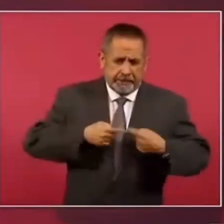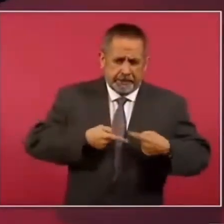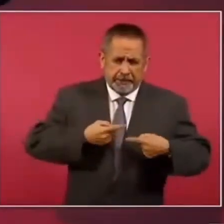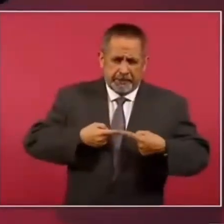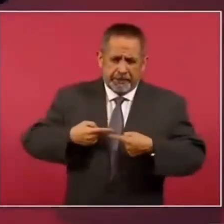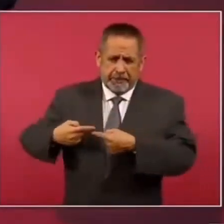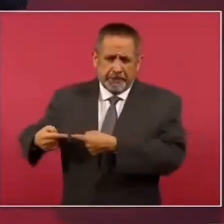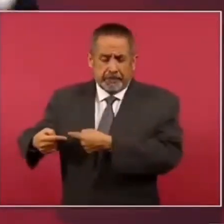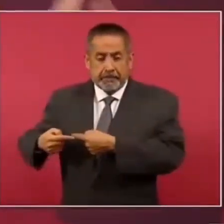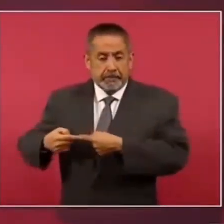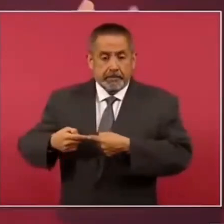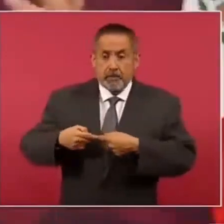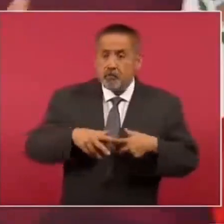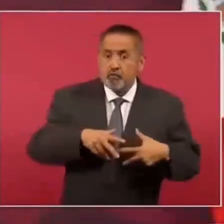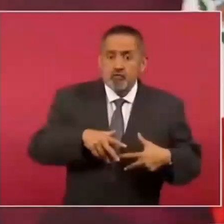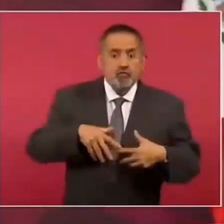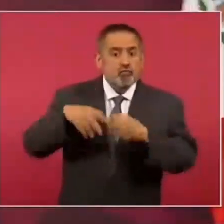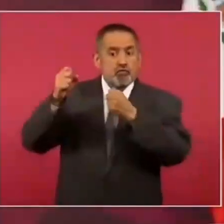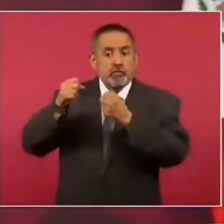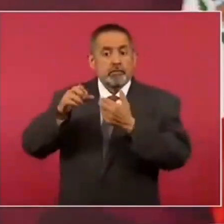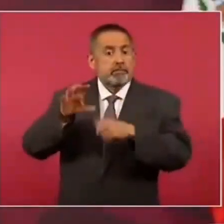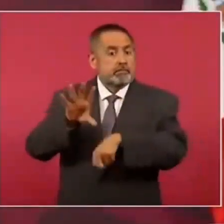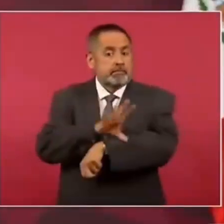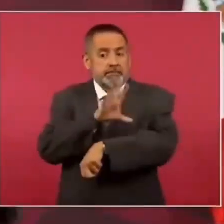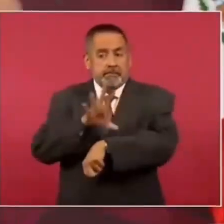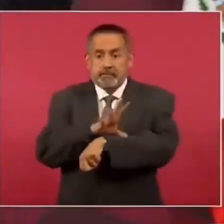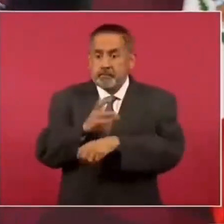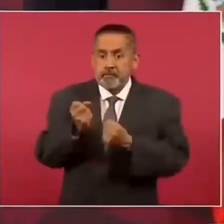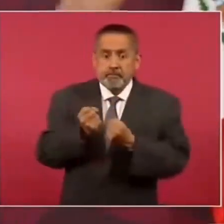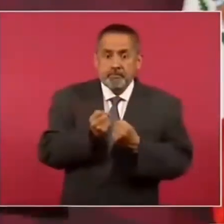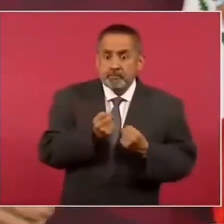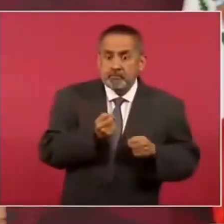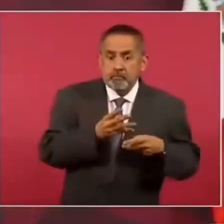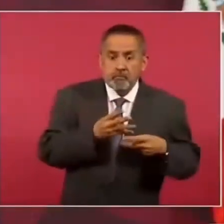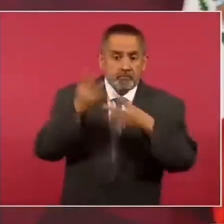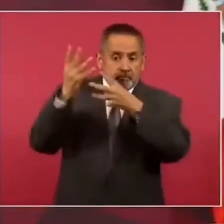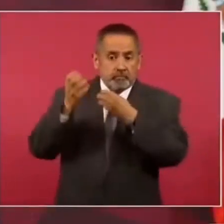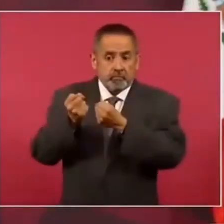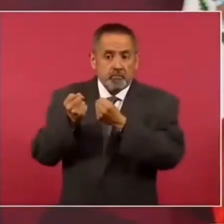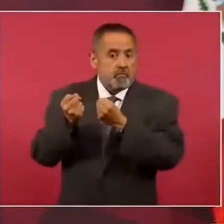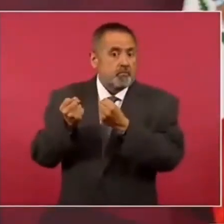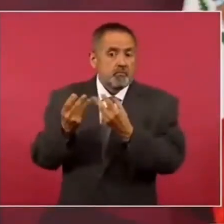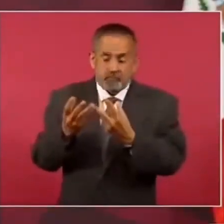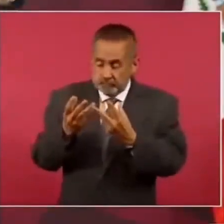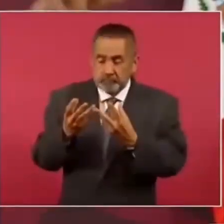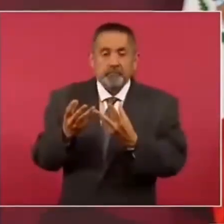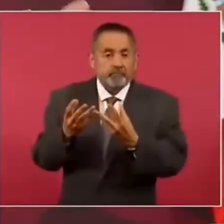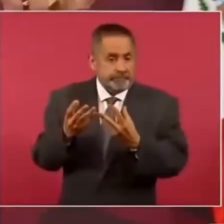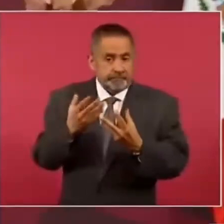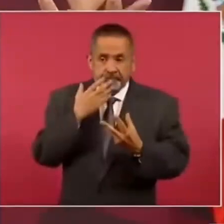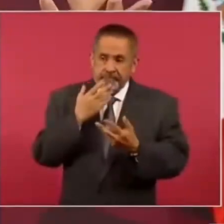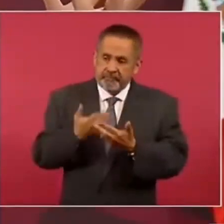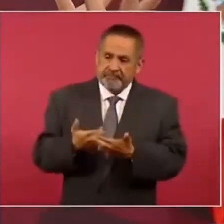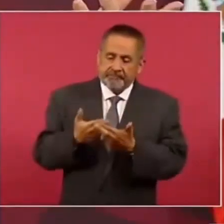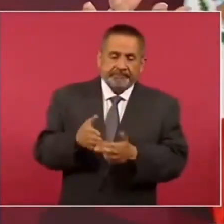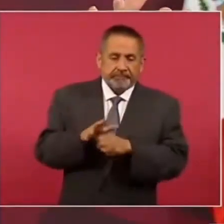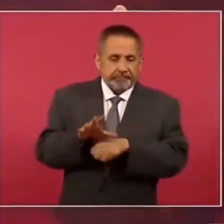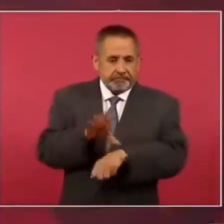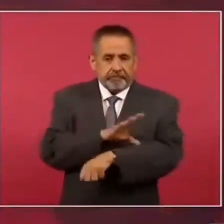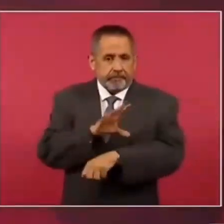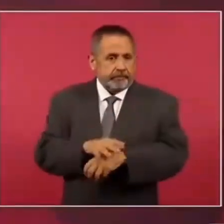Aumenta la capacidad de generación de energía eléctrica. Desde luego,